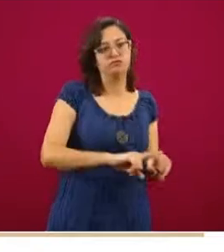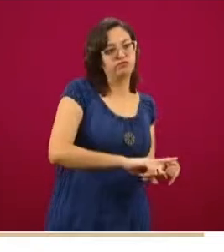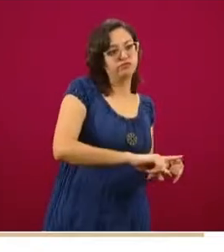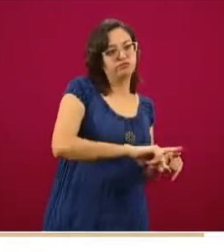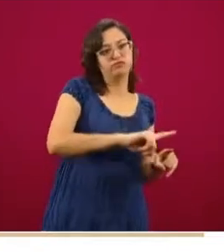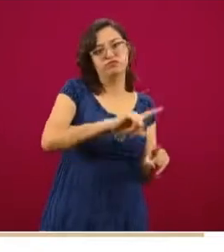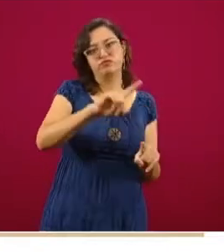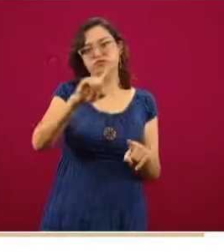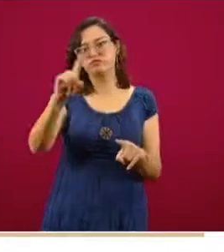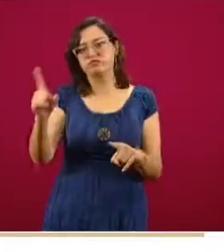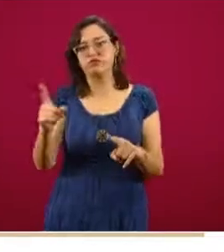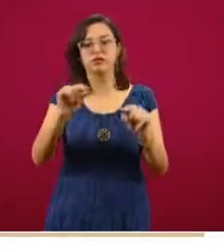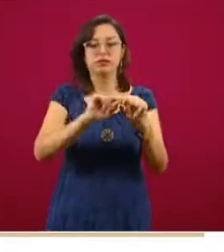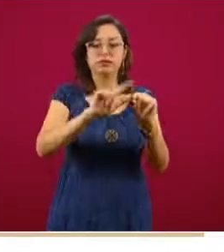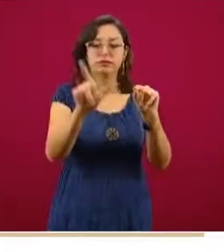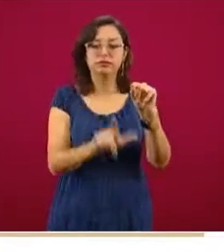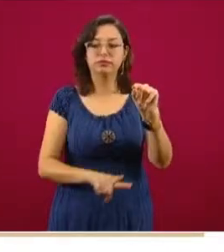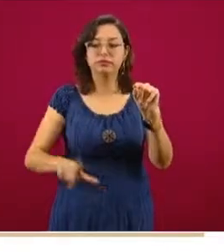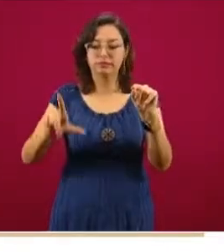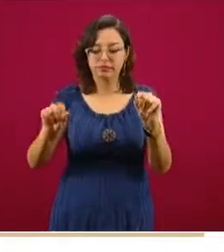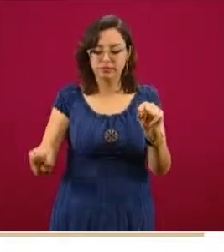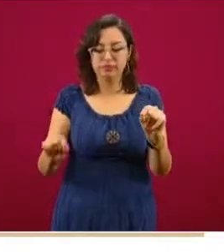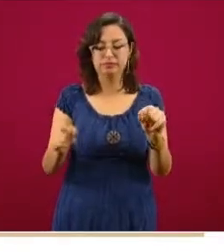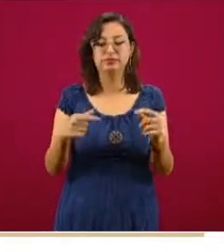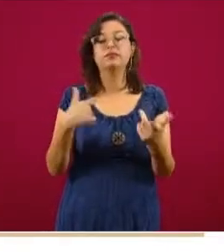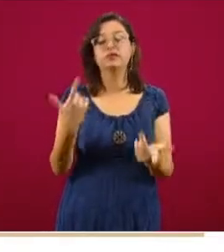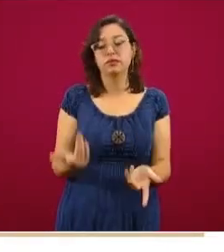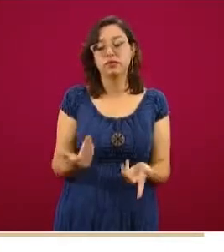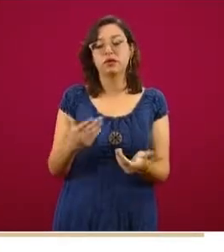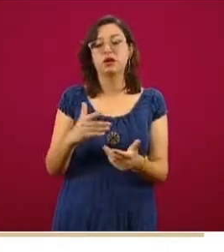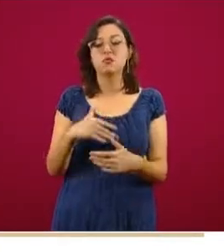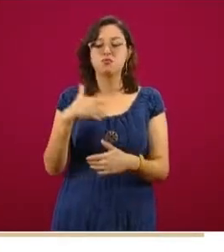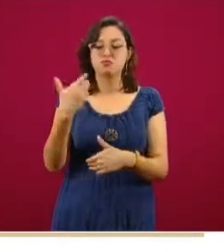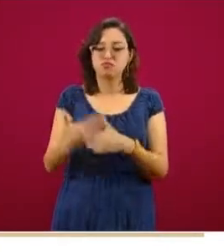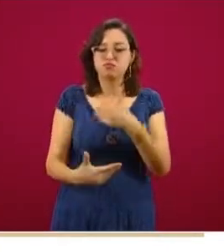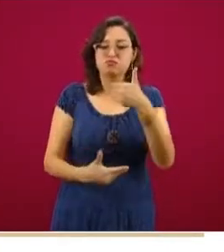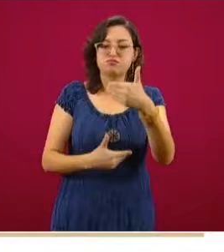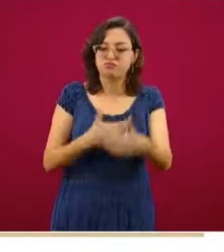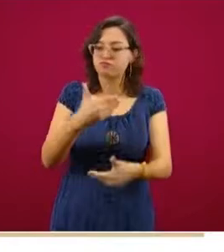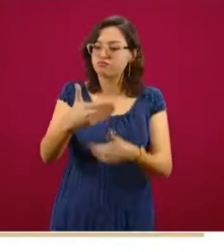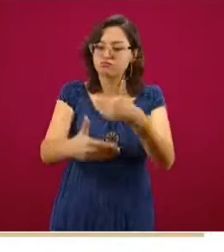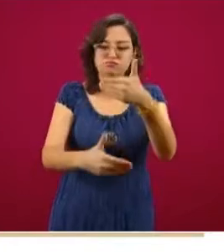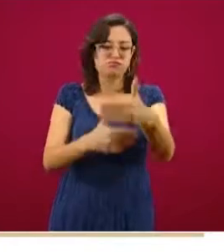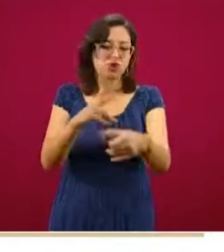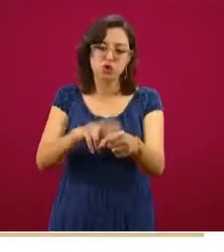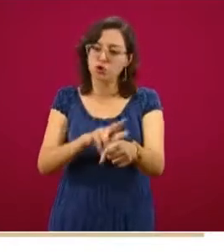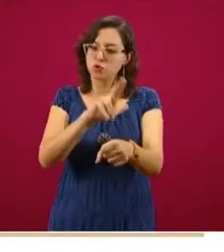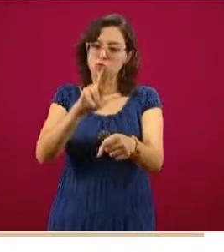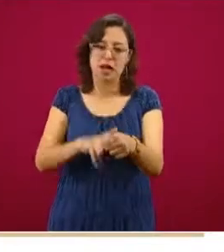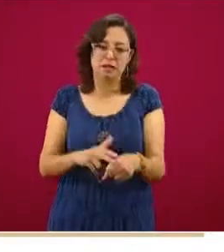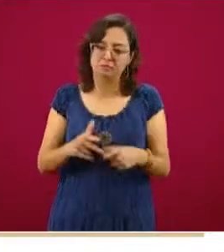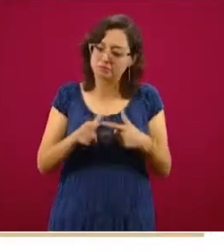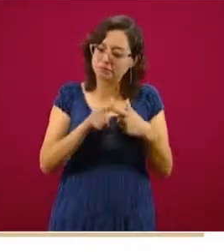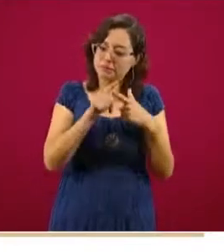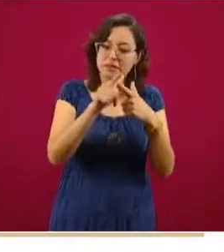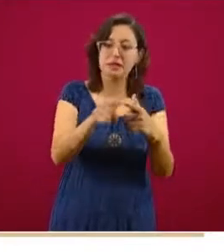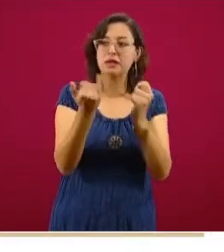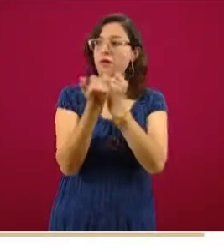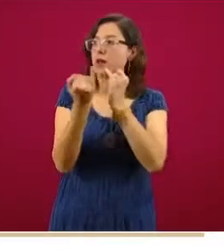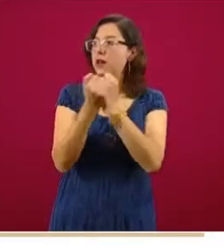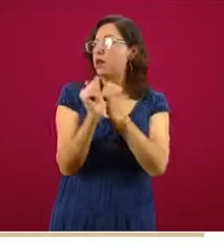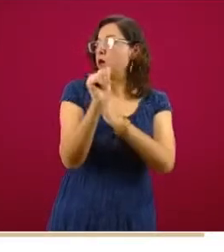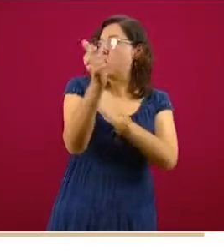todo México, de esa curva epidémica que tendrá que transitar el país, como lo han hecho en diferentes países. Claro, la